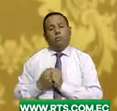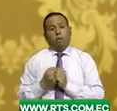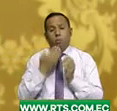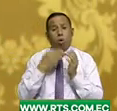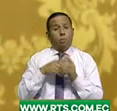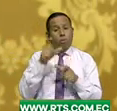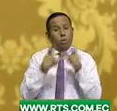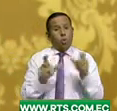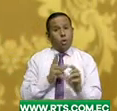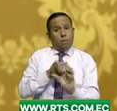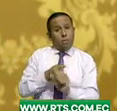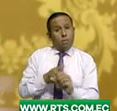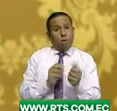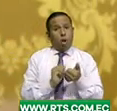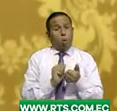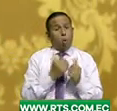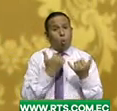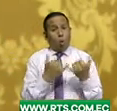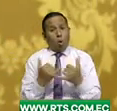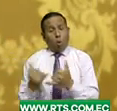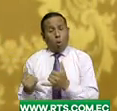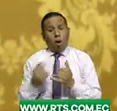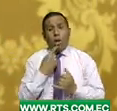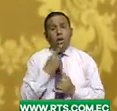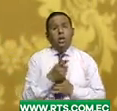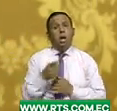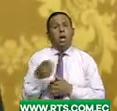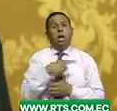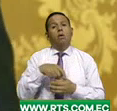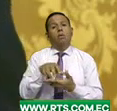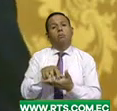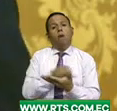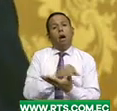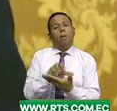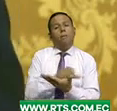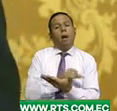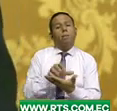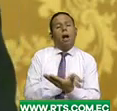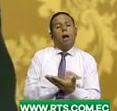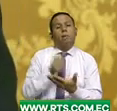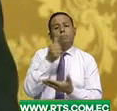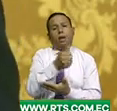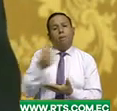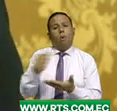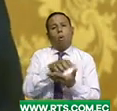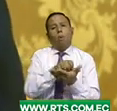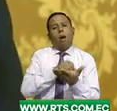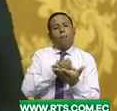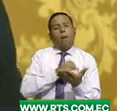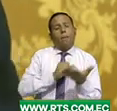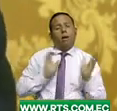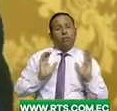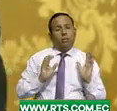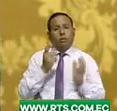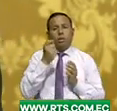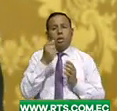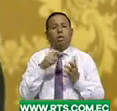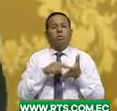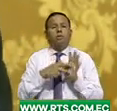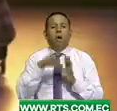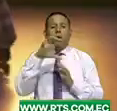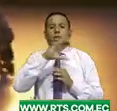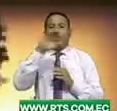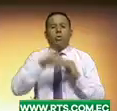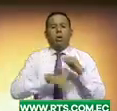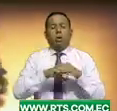aplicará una retención que deberán hacer las plataformas de pronósticos deportivos también equivalente al